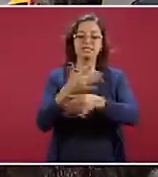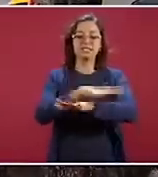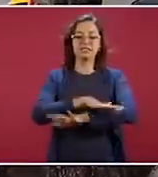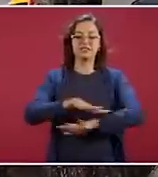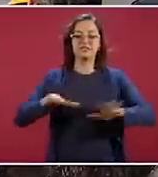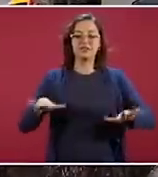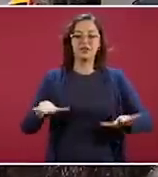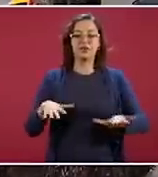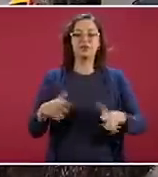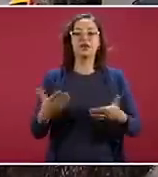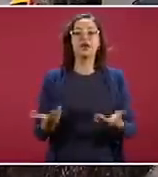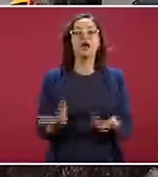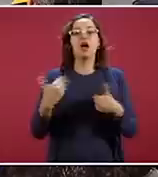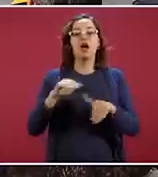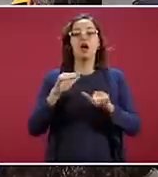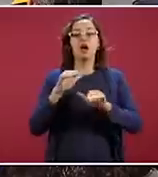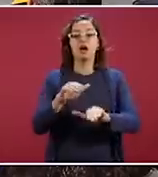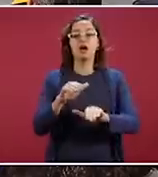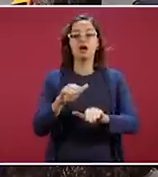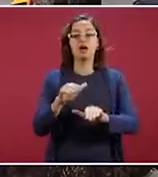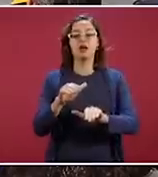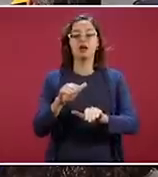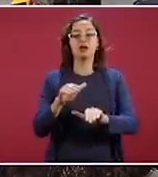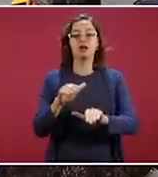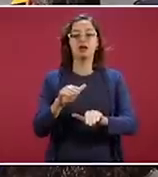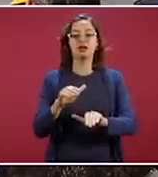sobre los